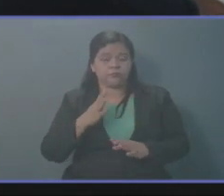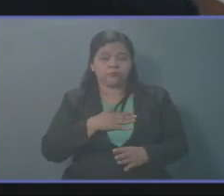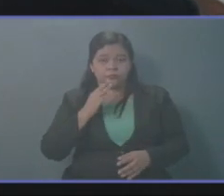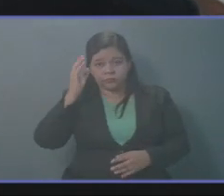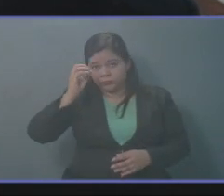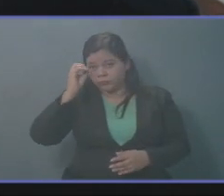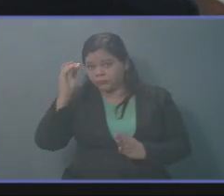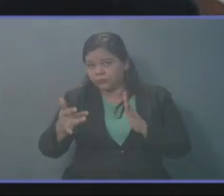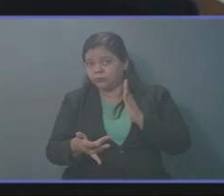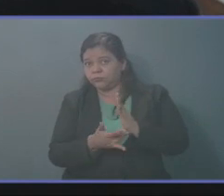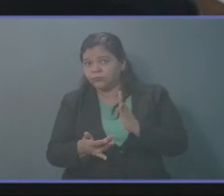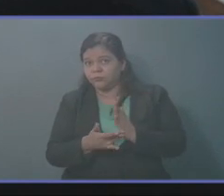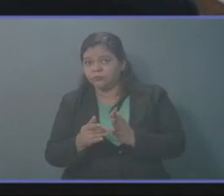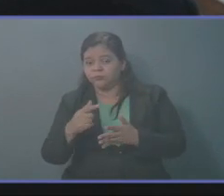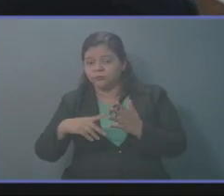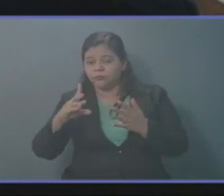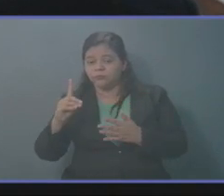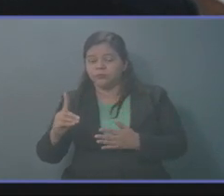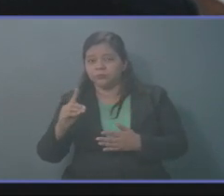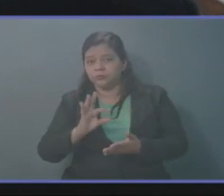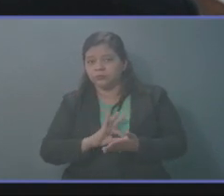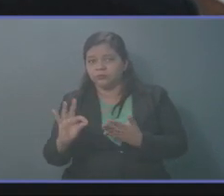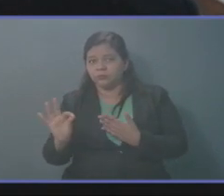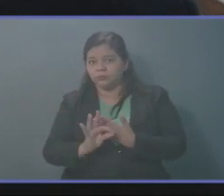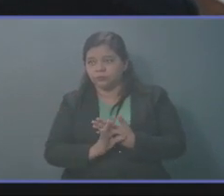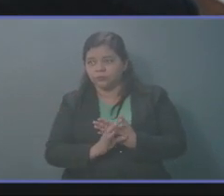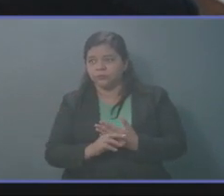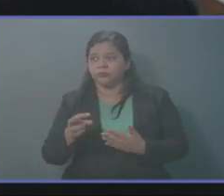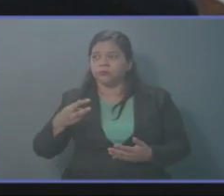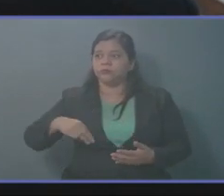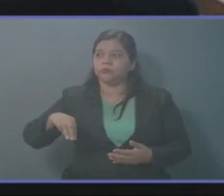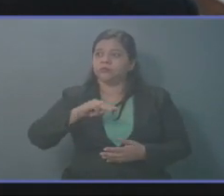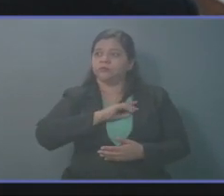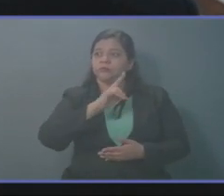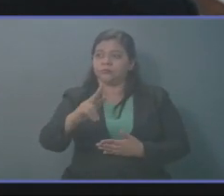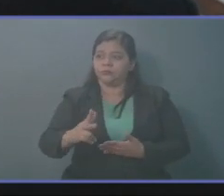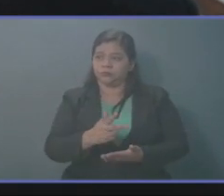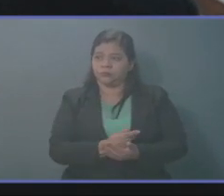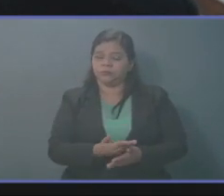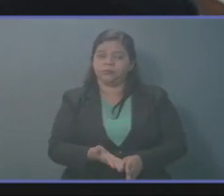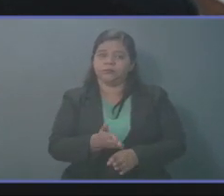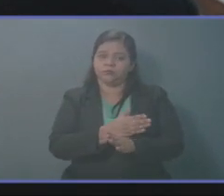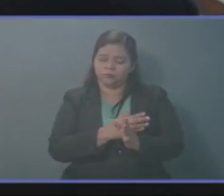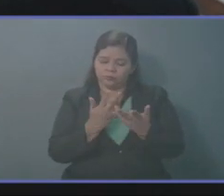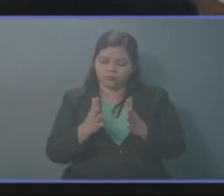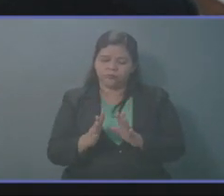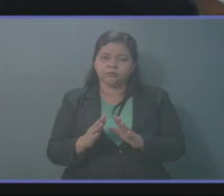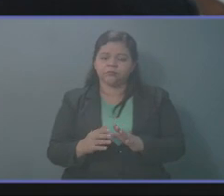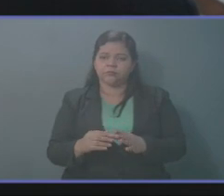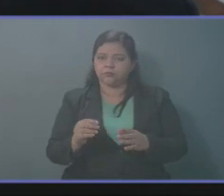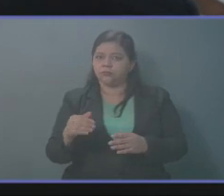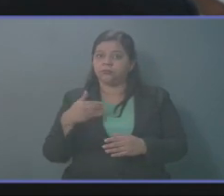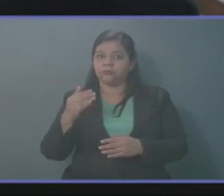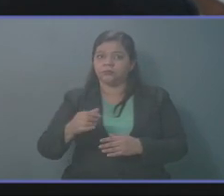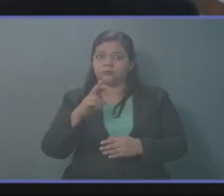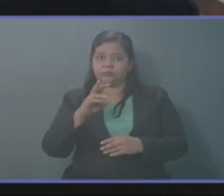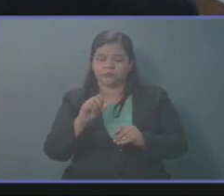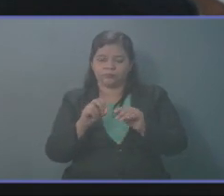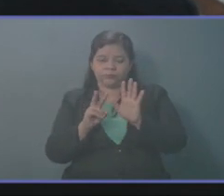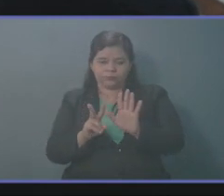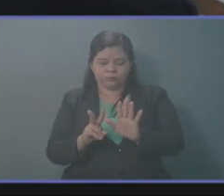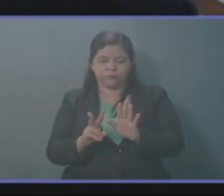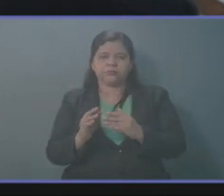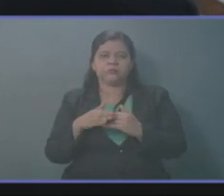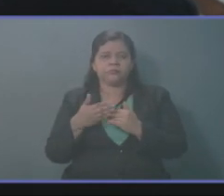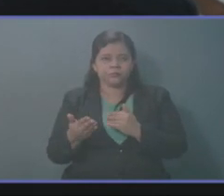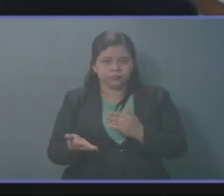técnica y el código de proyecto ante el Ministerio de Hacienda, que fue actualizado por última vez en el año 2017, cuando nuevamente